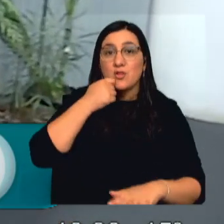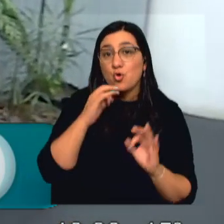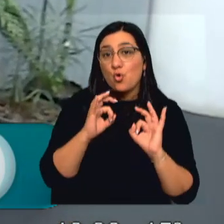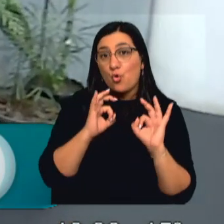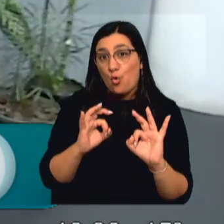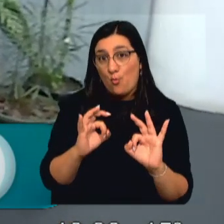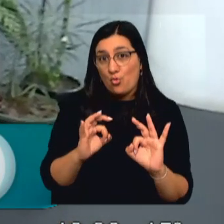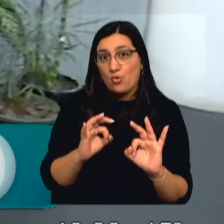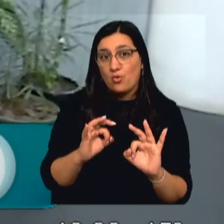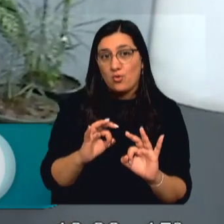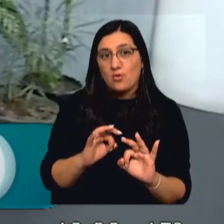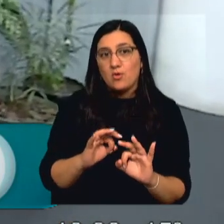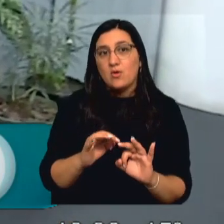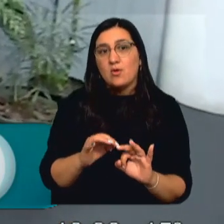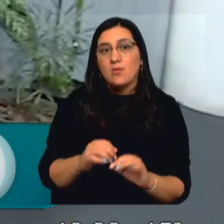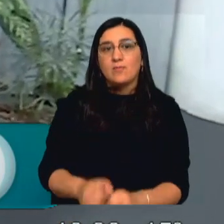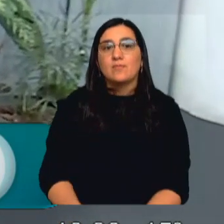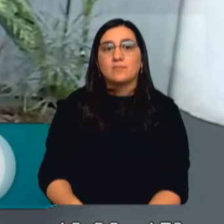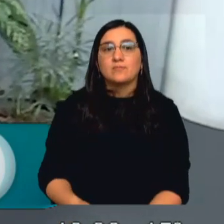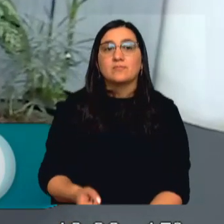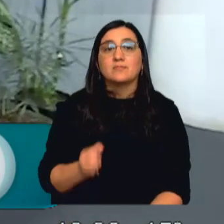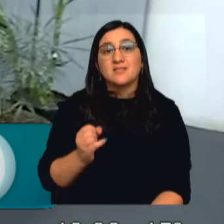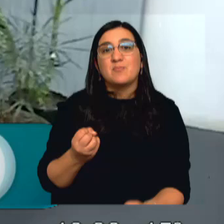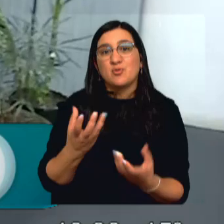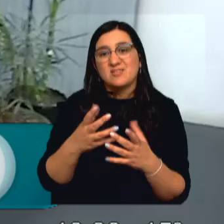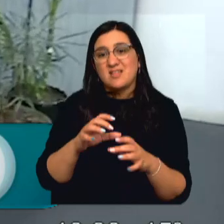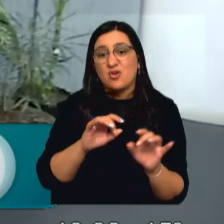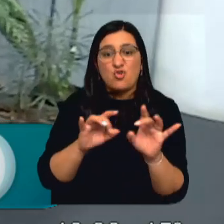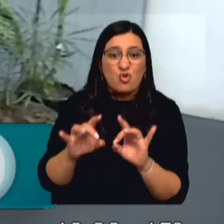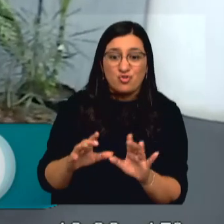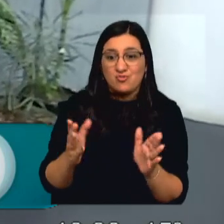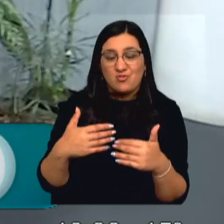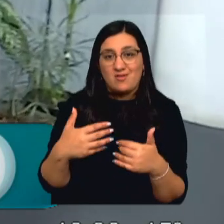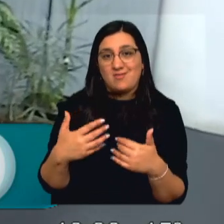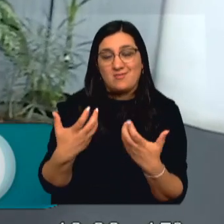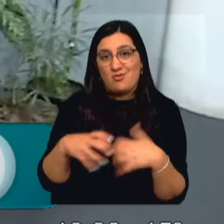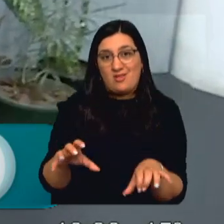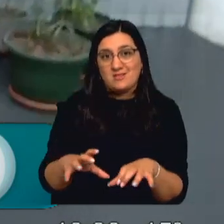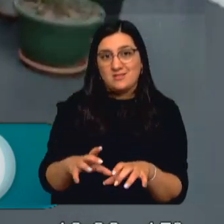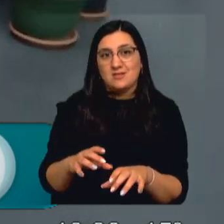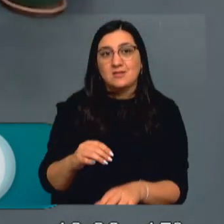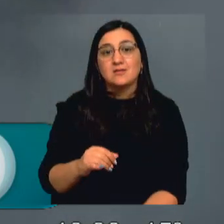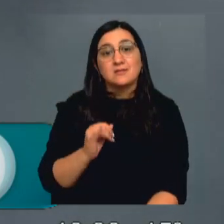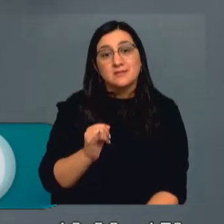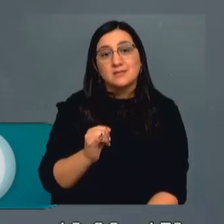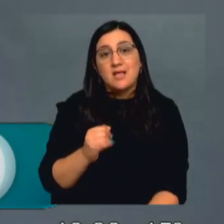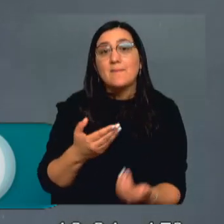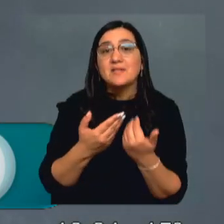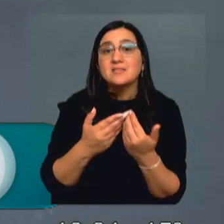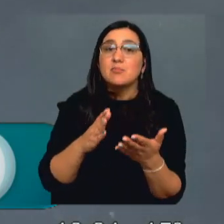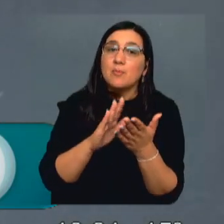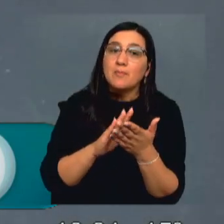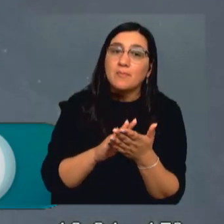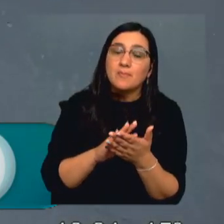suelo estuviese todo detonado, no creo que nadie querría. No, no, sí, tenés que tener una superficie que sea amigable, por lo menos al principio para